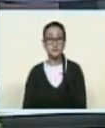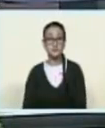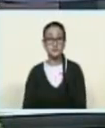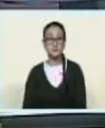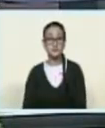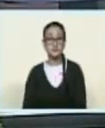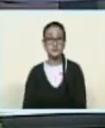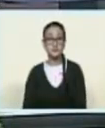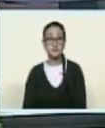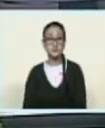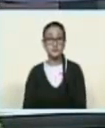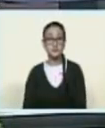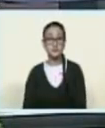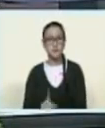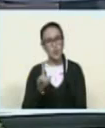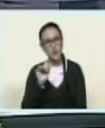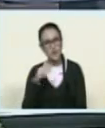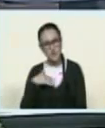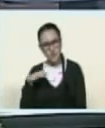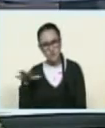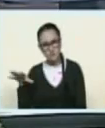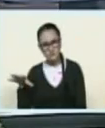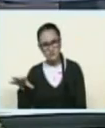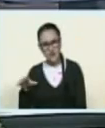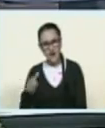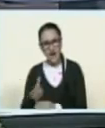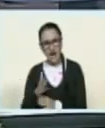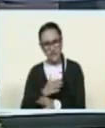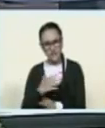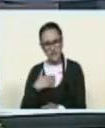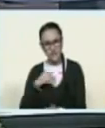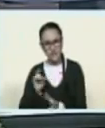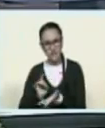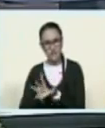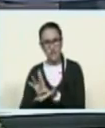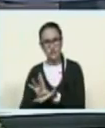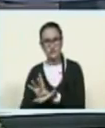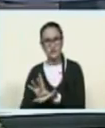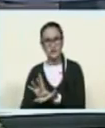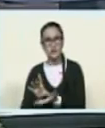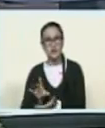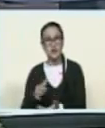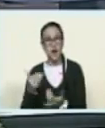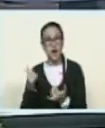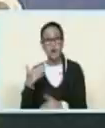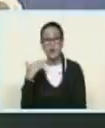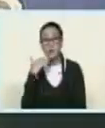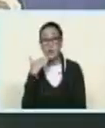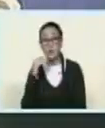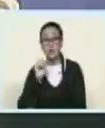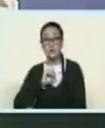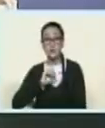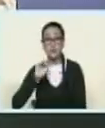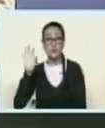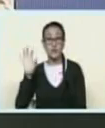Y yo una vez lo agarré, antes de votarlo. Ahora anda en Estados